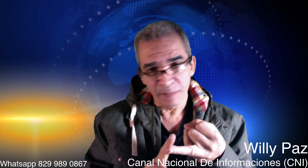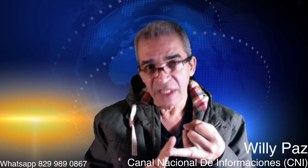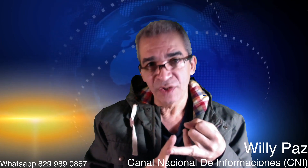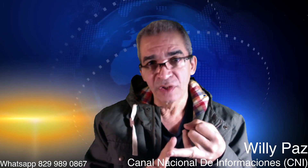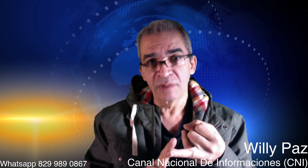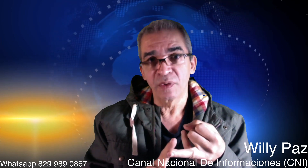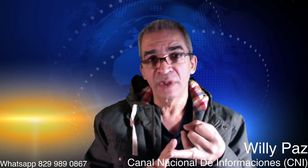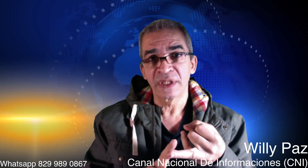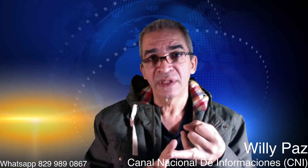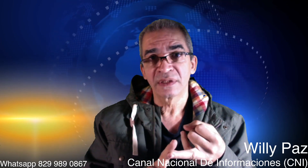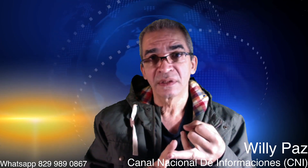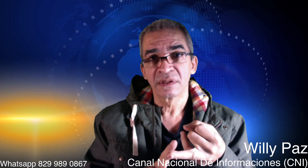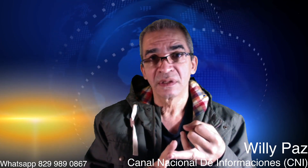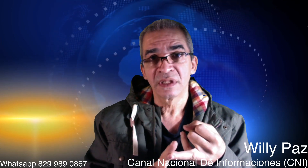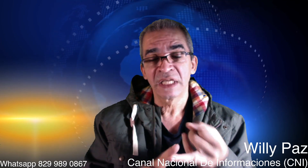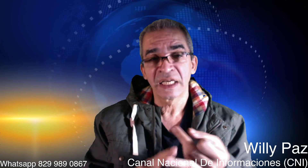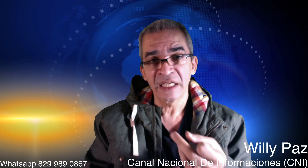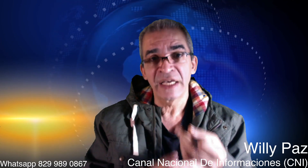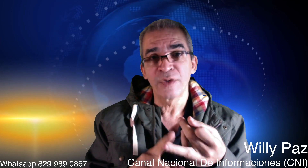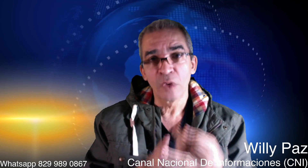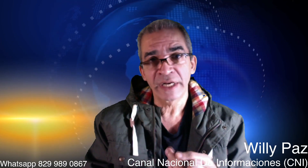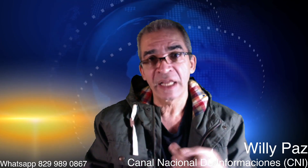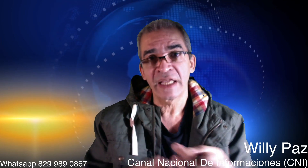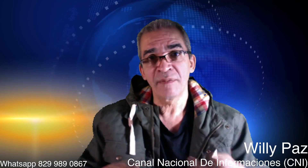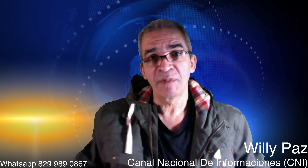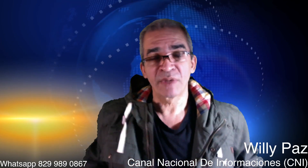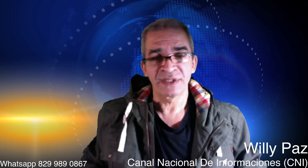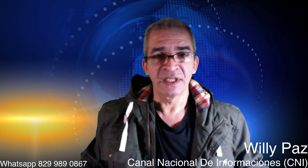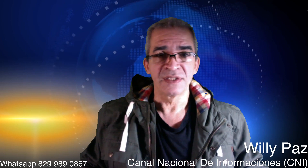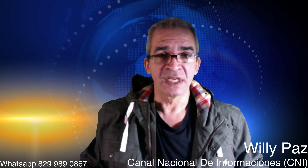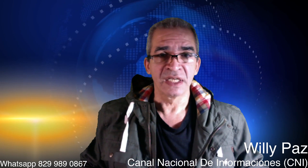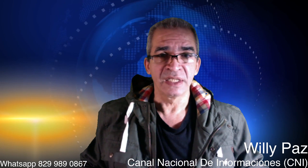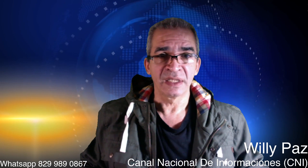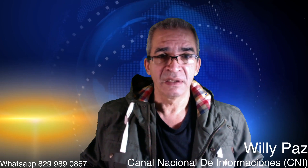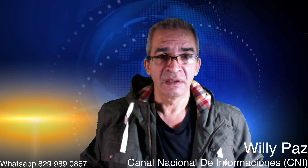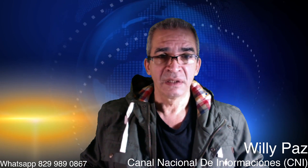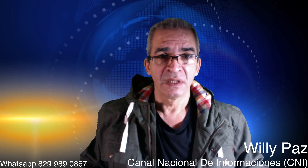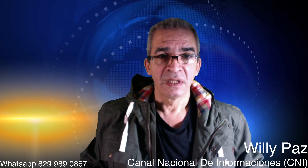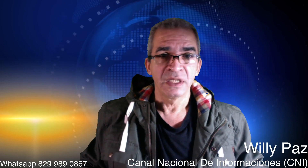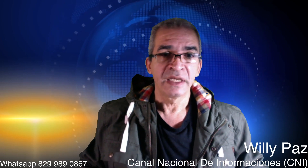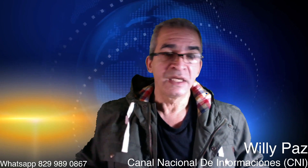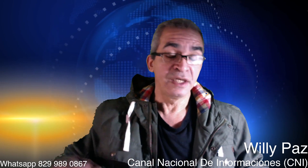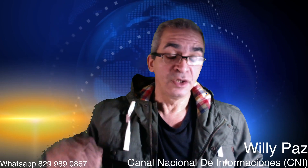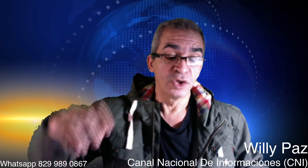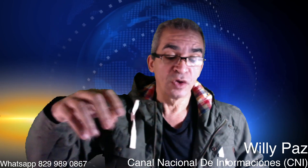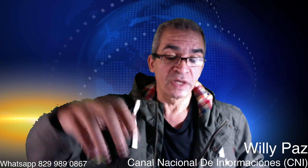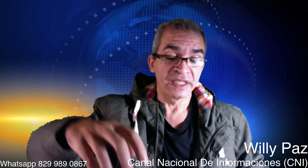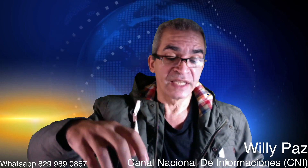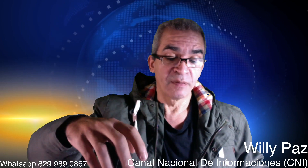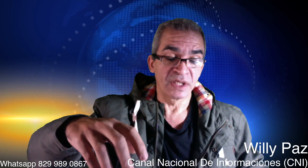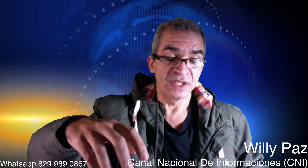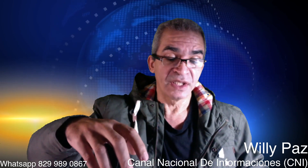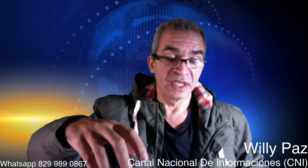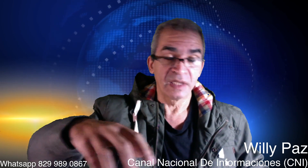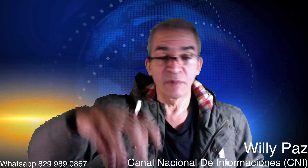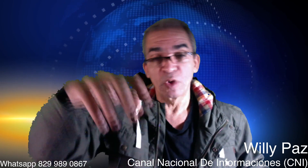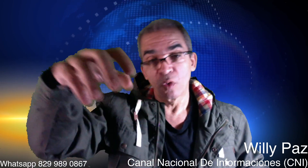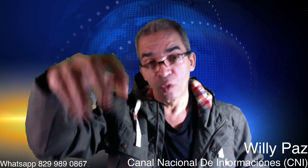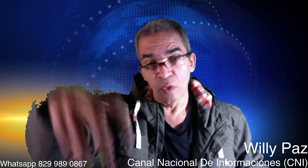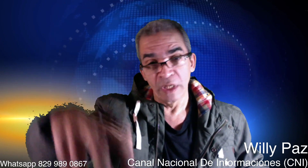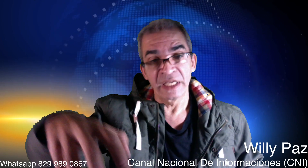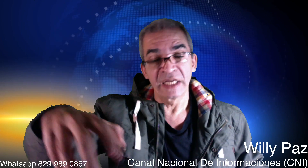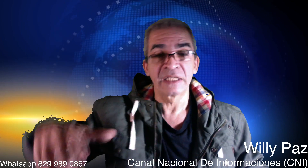hay separación de poderes, que aquí hay un régimen presidencialista. Y no digo que sea el presidente,